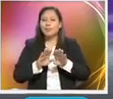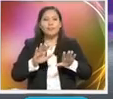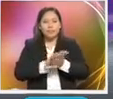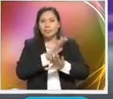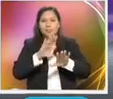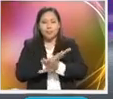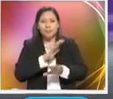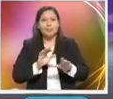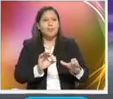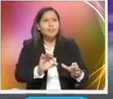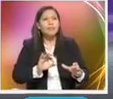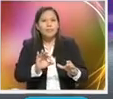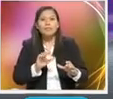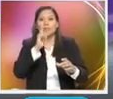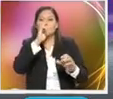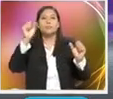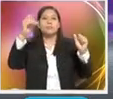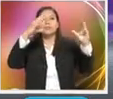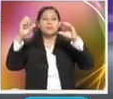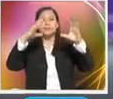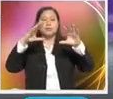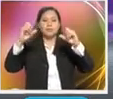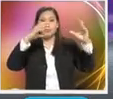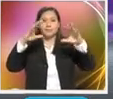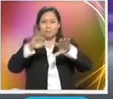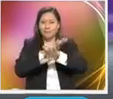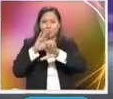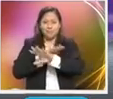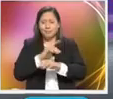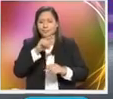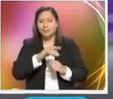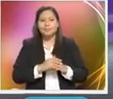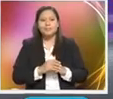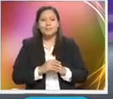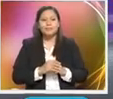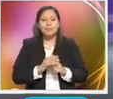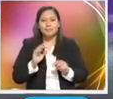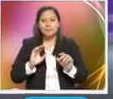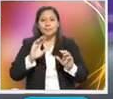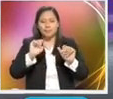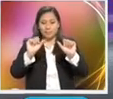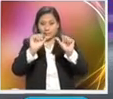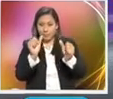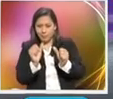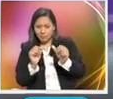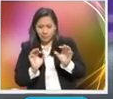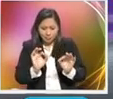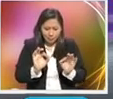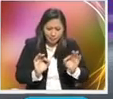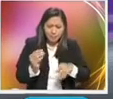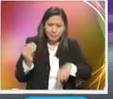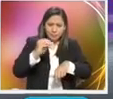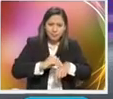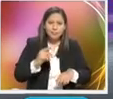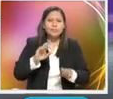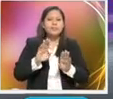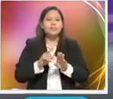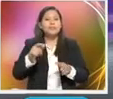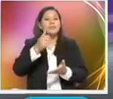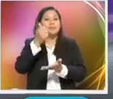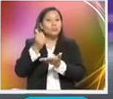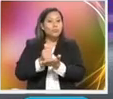por medio de la digitalización y de algún efecto extra que haya puesto el artista, son recopilados de sonidos de la